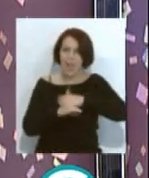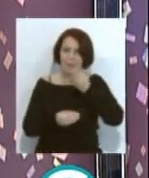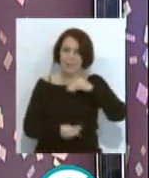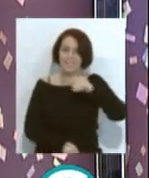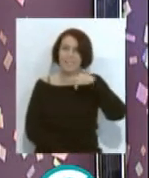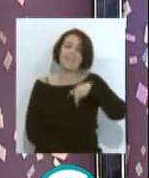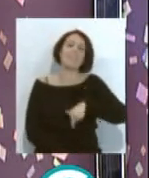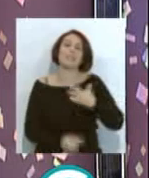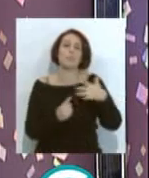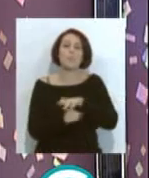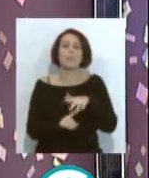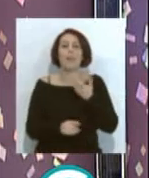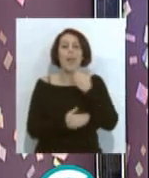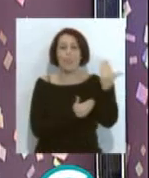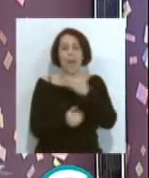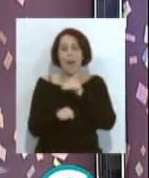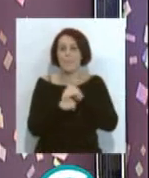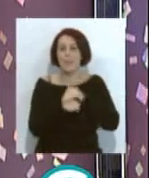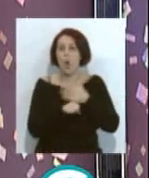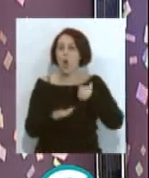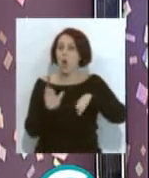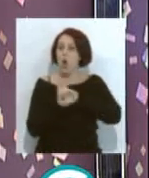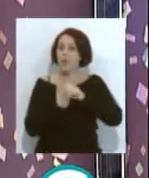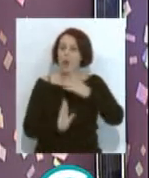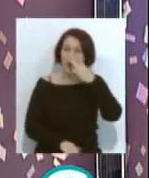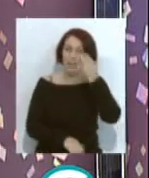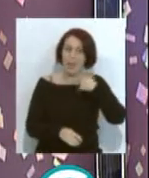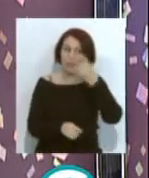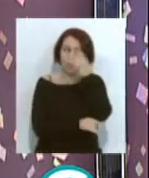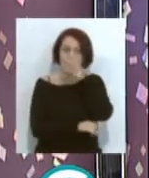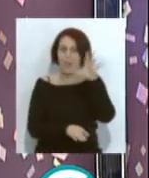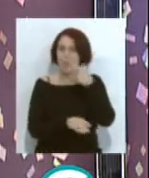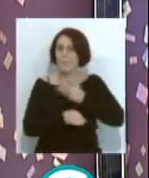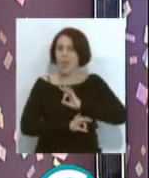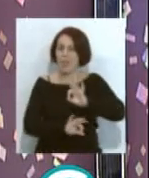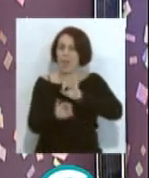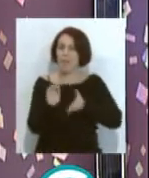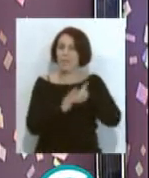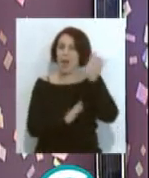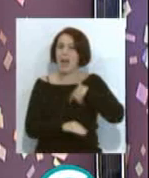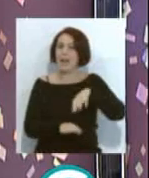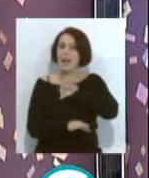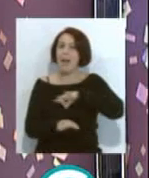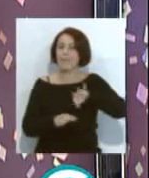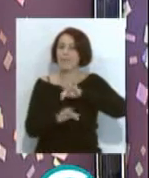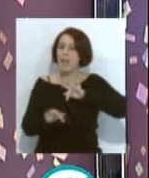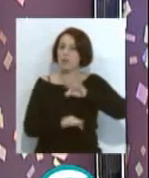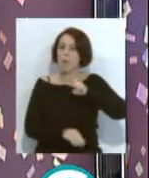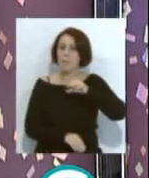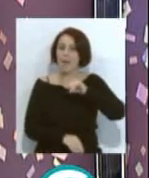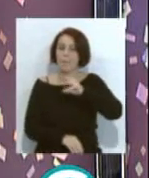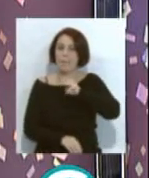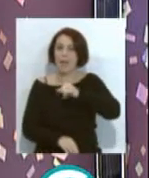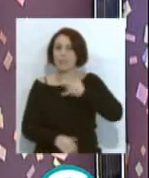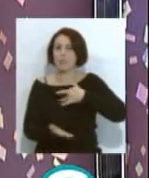este caso, bueno, pues gracias a los amigos de Código Carnaval, que estaban de enviados especiales en el Café Teatro Pai Pai, donde sonaba